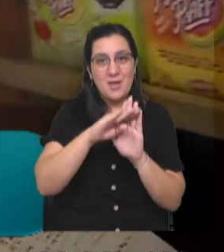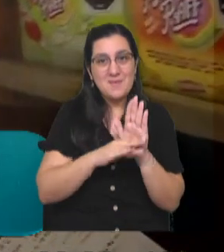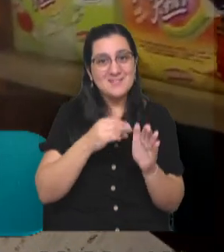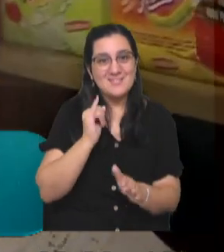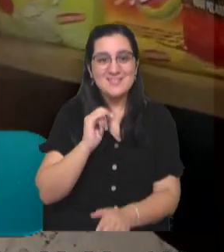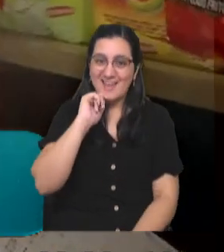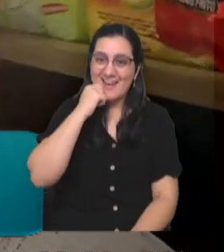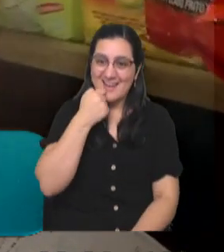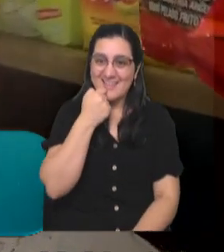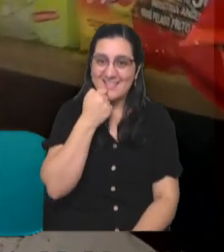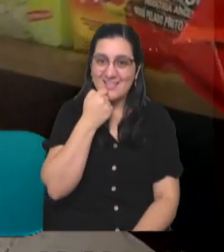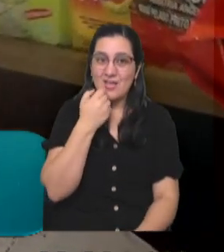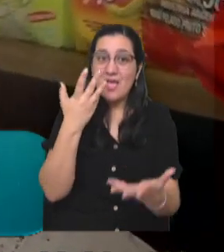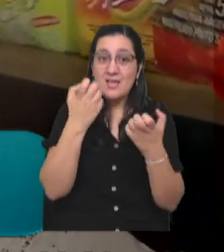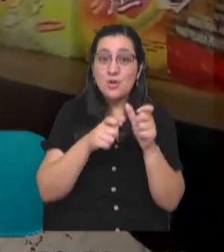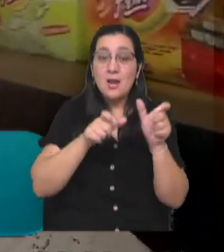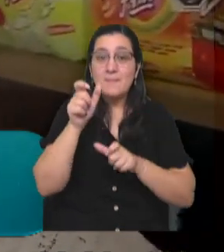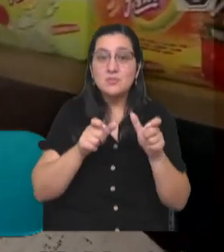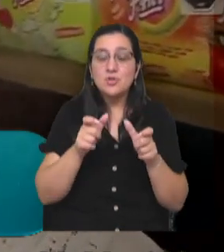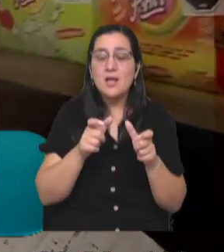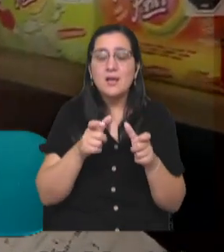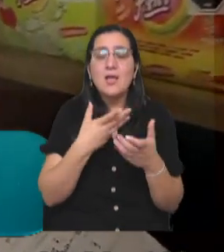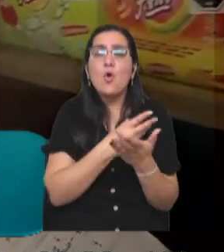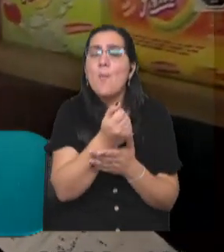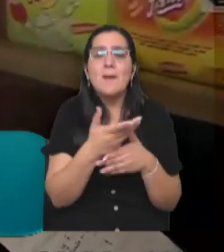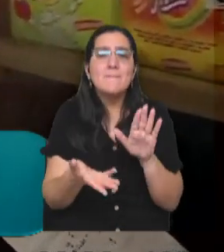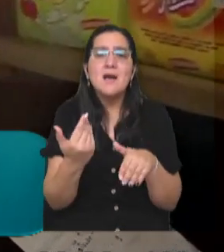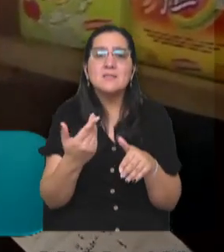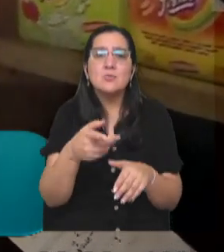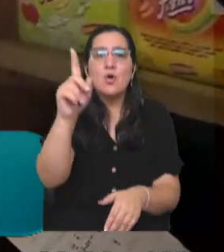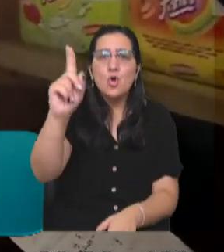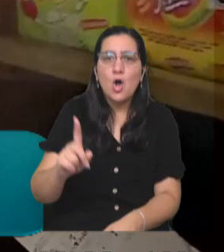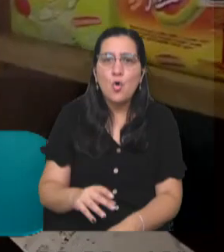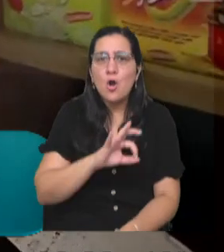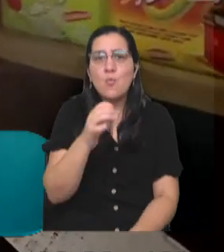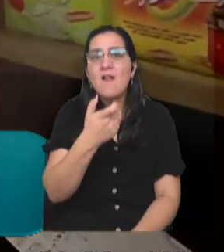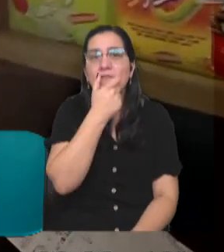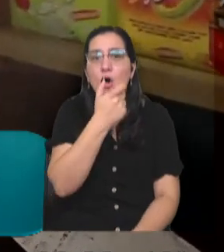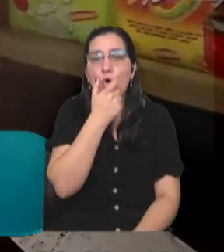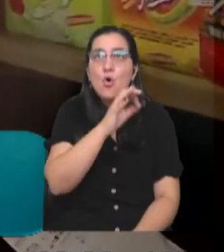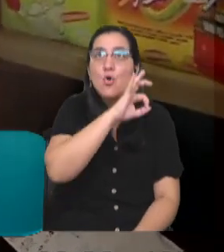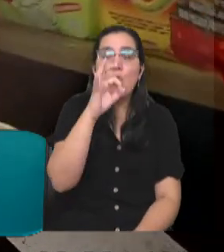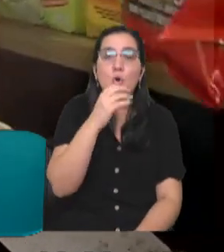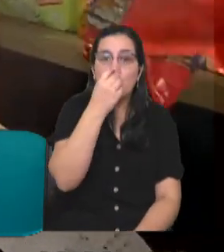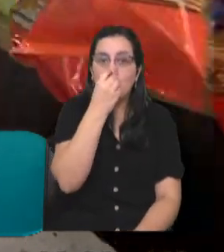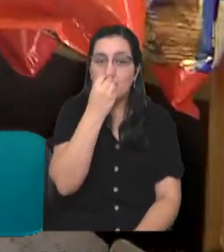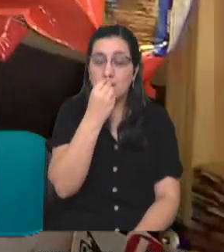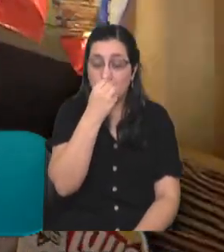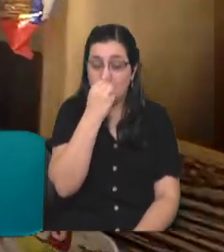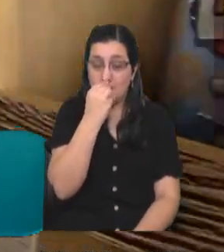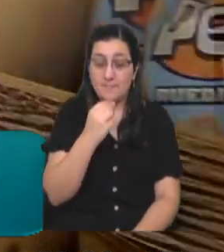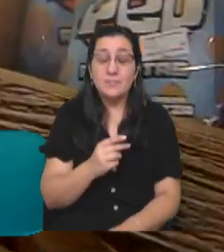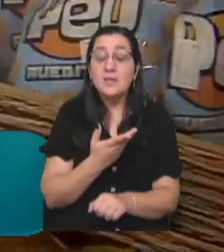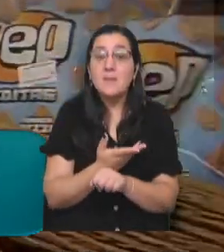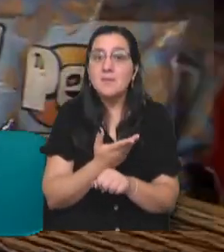qué lindo. ¿Qué Néstor, qué es lo que la gente más viene a pedir acá? ¿Qué es lo que se pide? ¿Te piden una coca, te piden un alfajor, te piden un snack? ¿Qué es lo que la gente viene a pedir